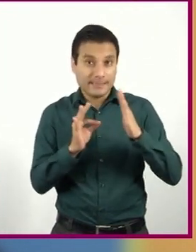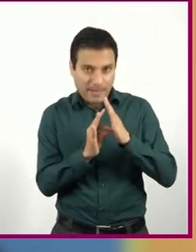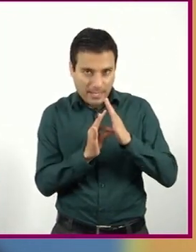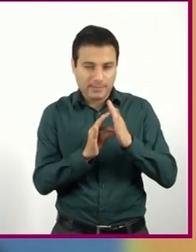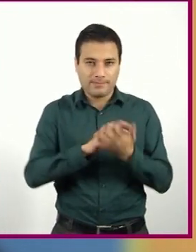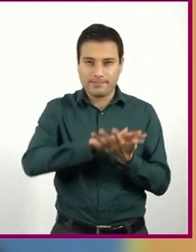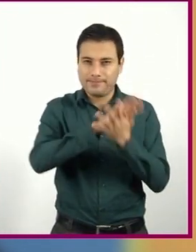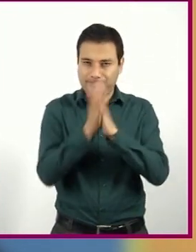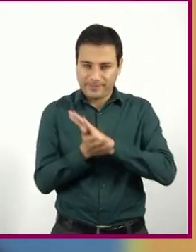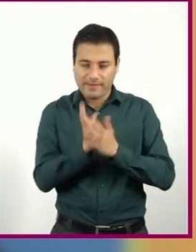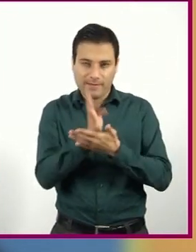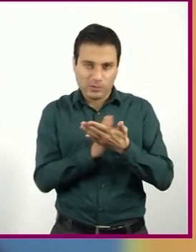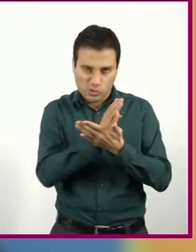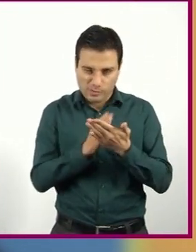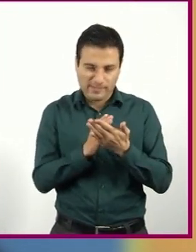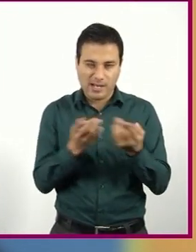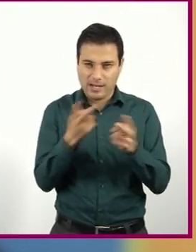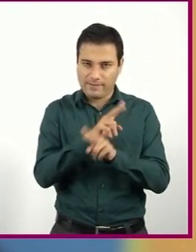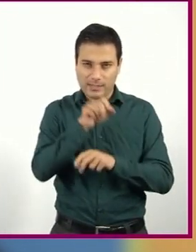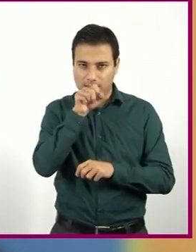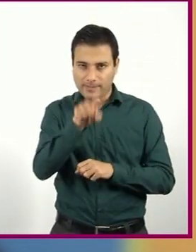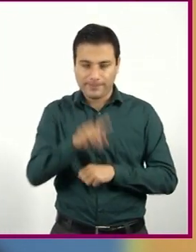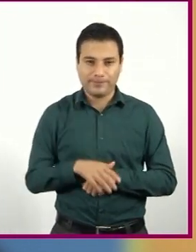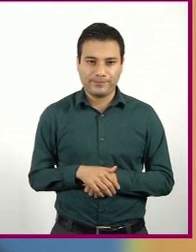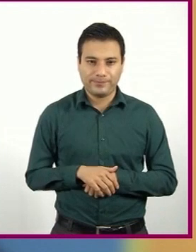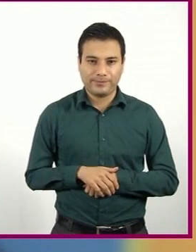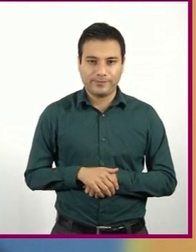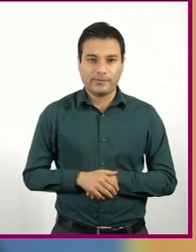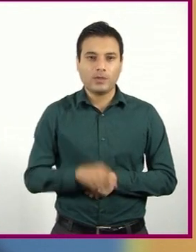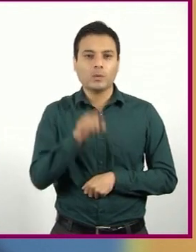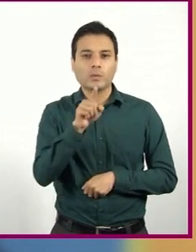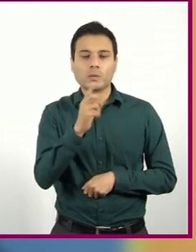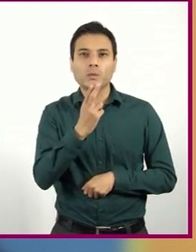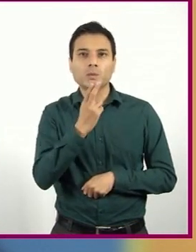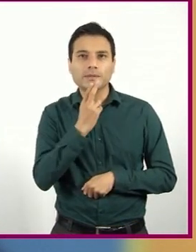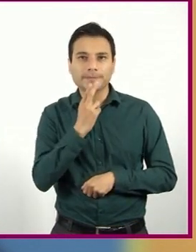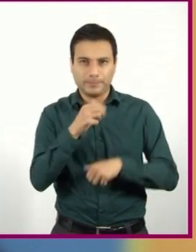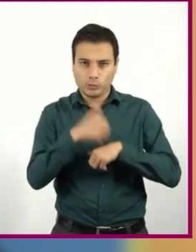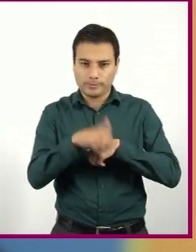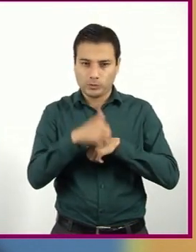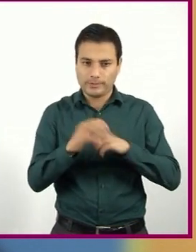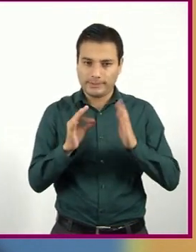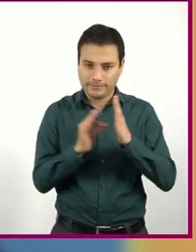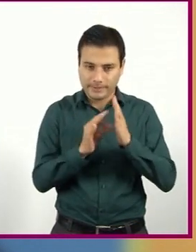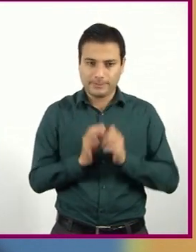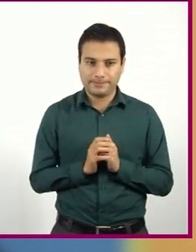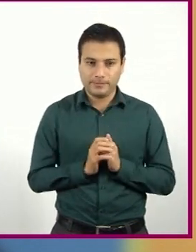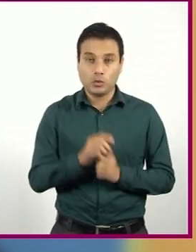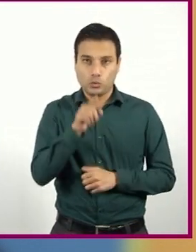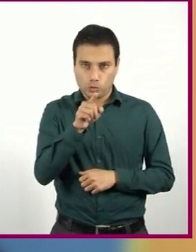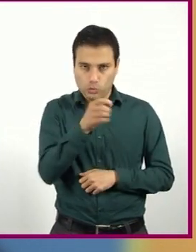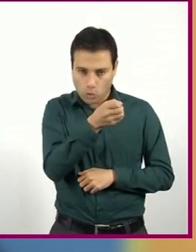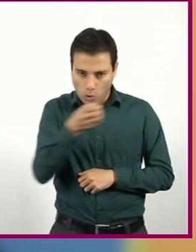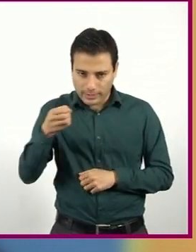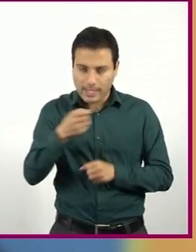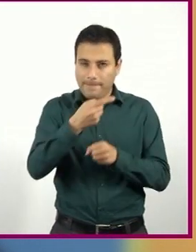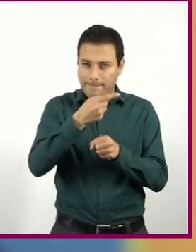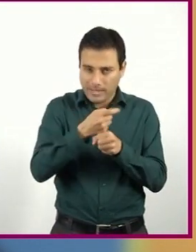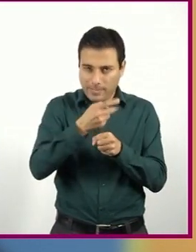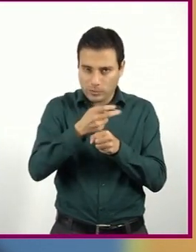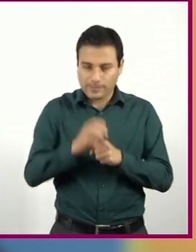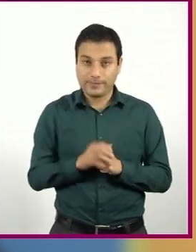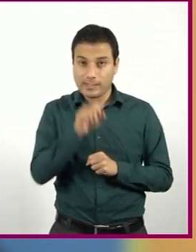algunas fracciones usando la notación decimal. Ordena fracciones y números decimales. Continuaremos trabajando las